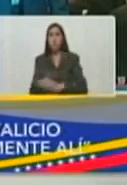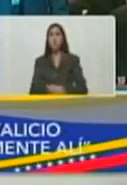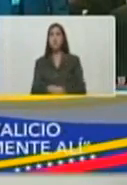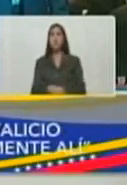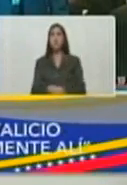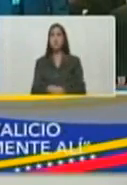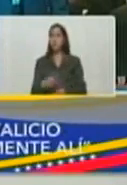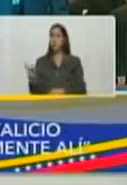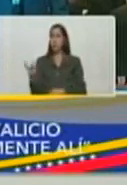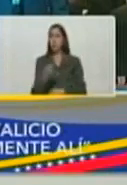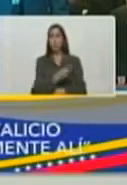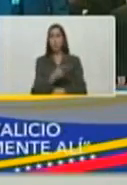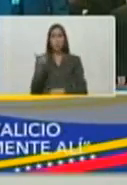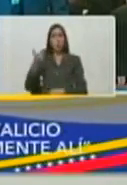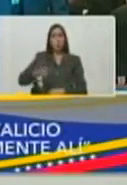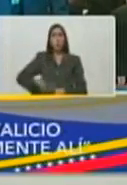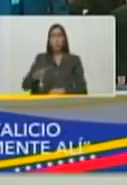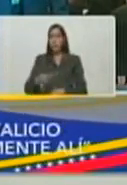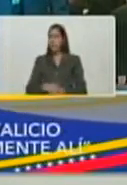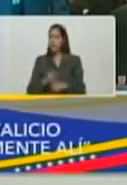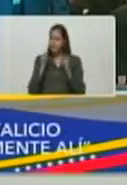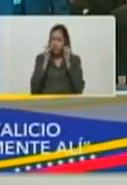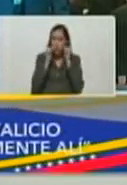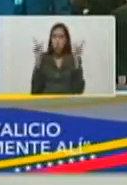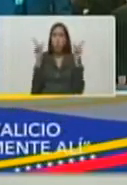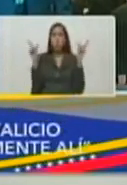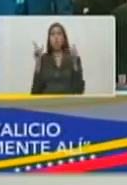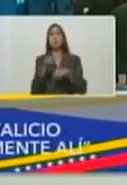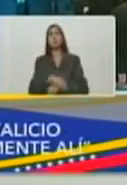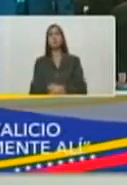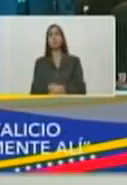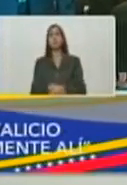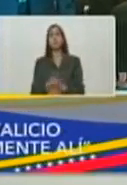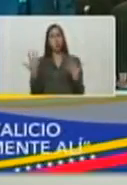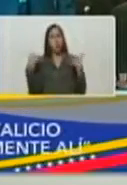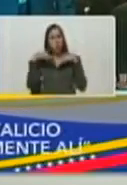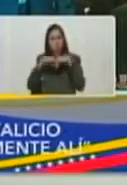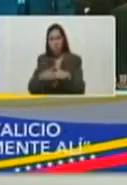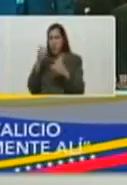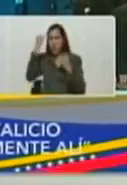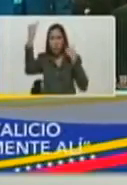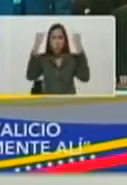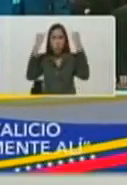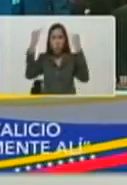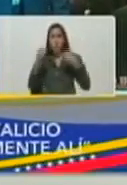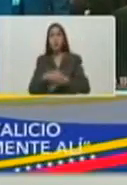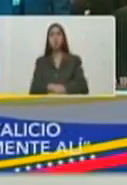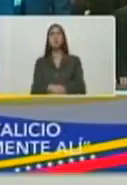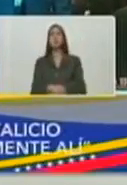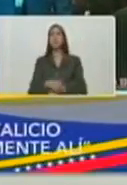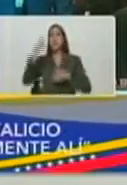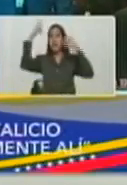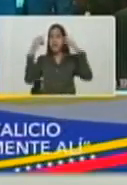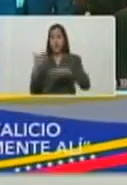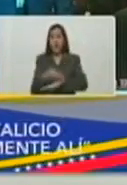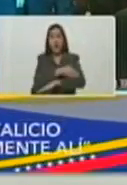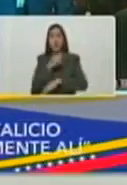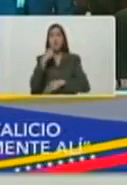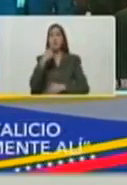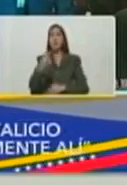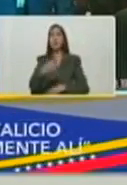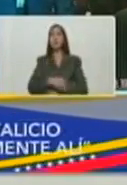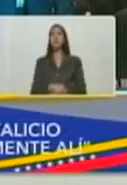dos gotas de agua. Impresionante, de verdad. Y siempre el comandante Chávez nos dijo